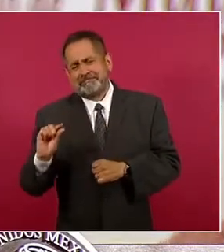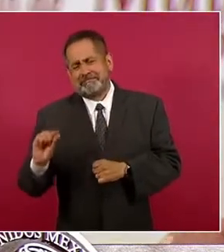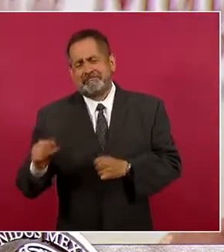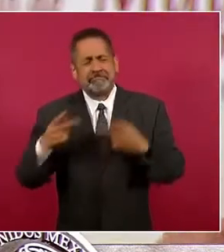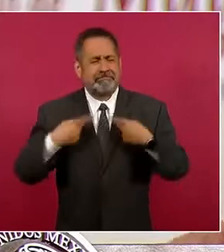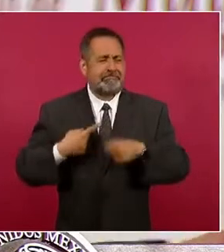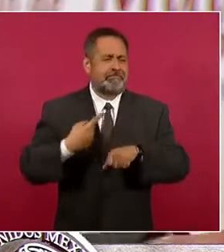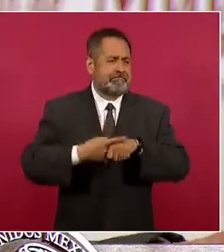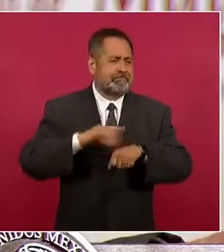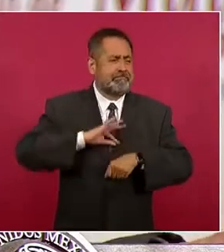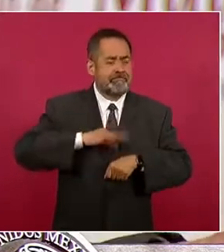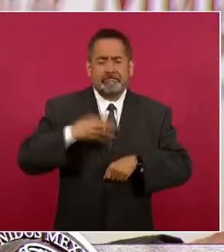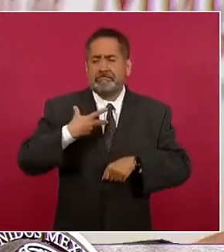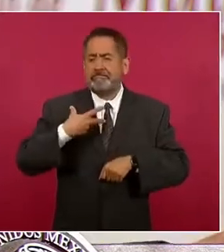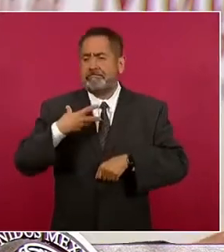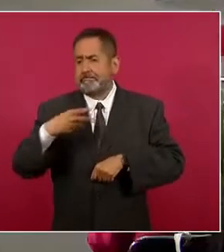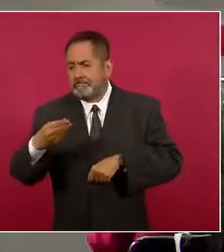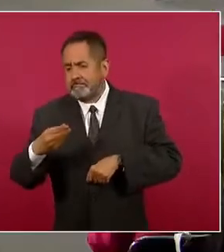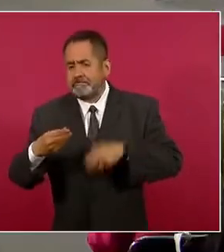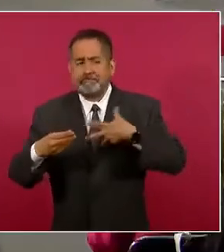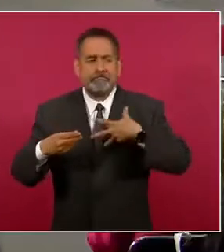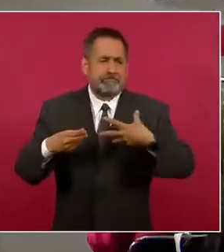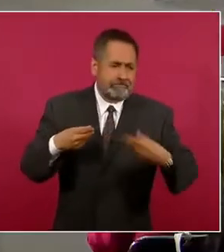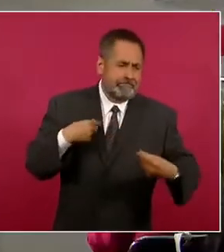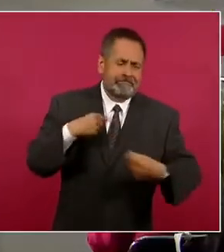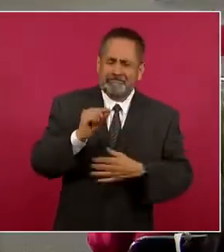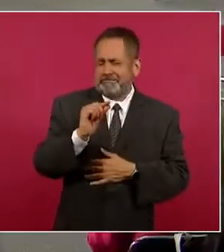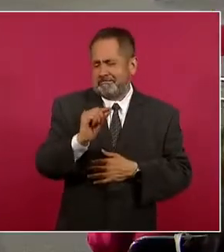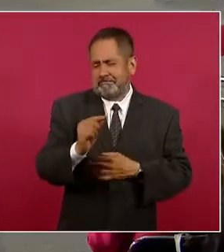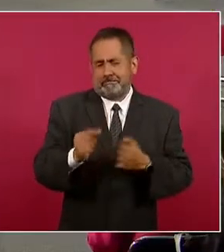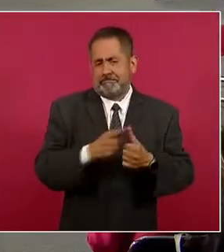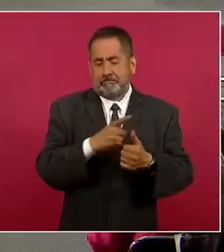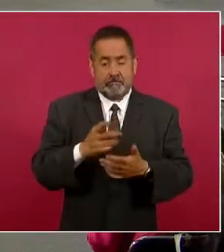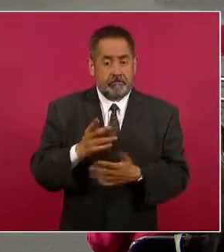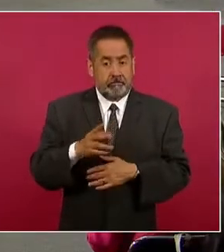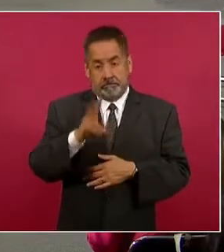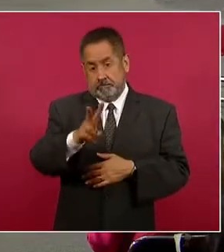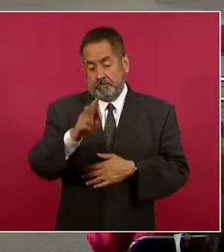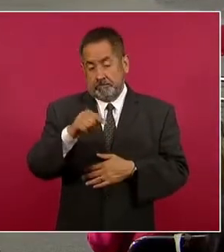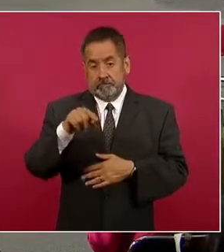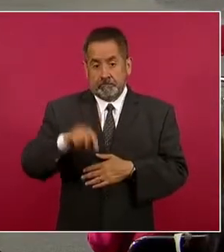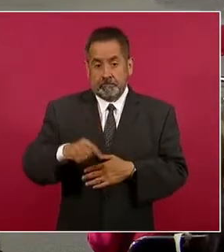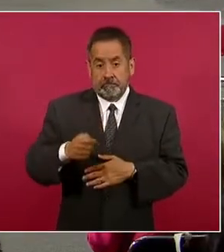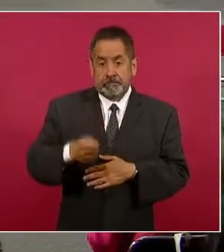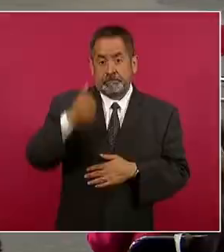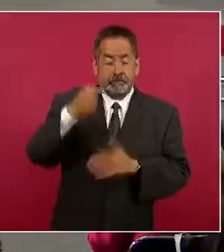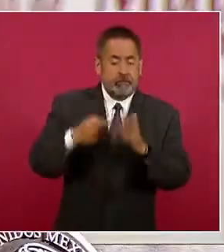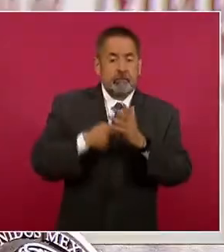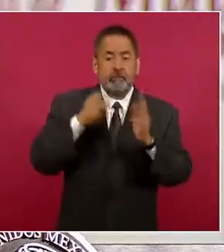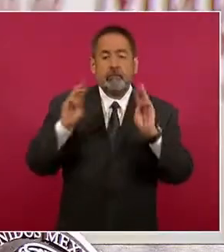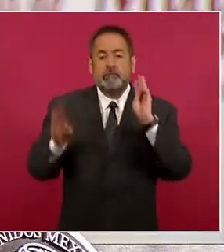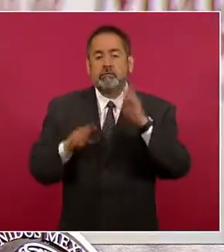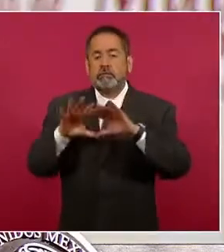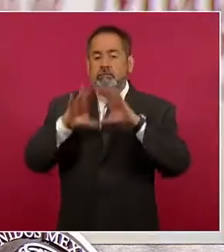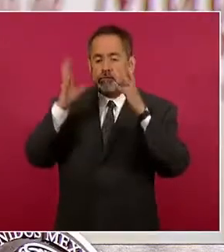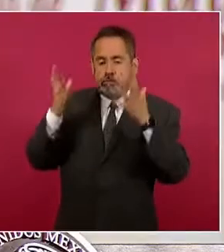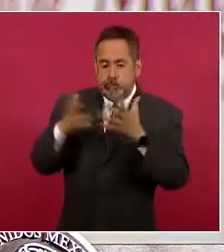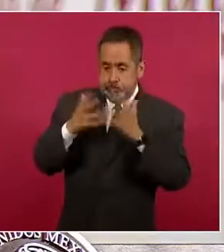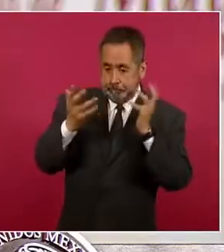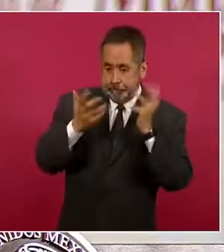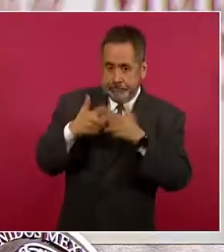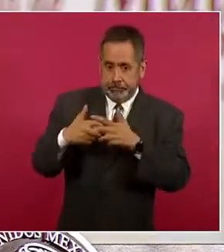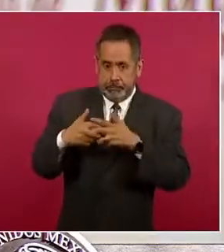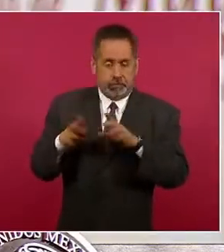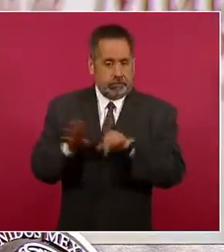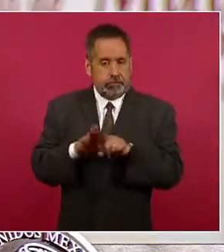muchos otros países, afortunadamente. Por cierto, es la primera vez que el conjunto del mundo se sincroniza en